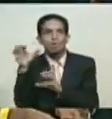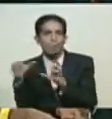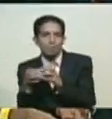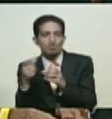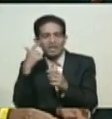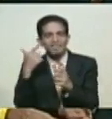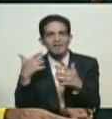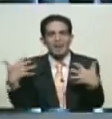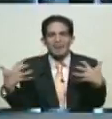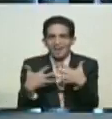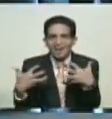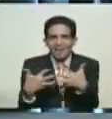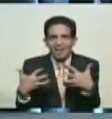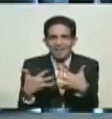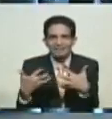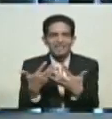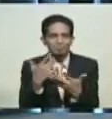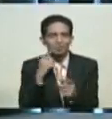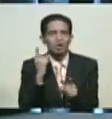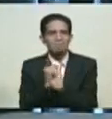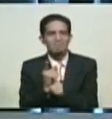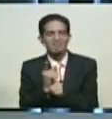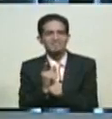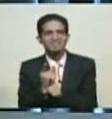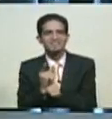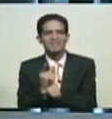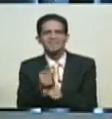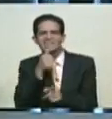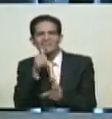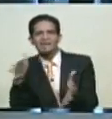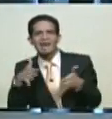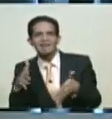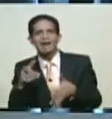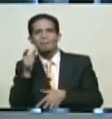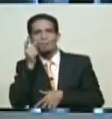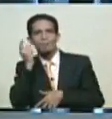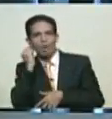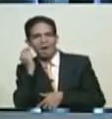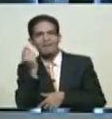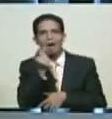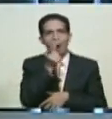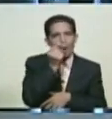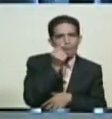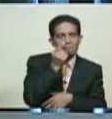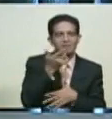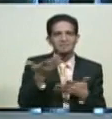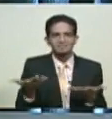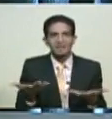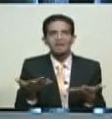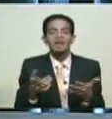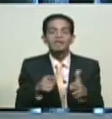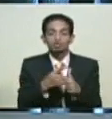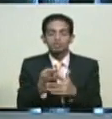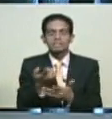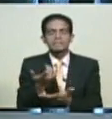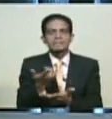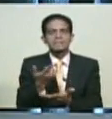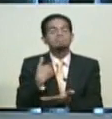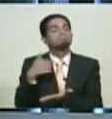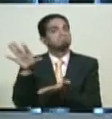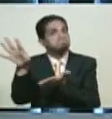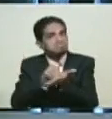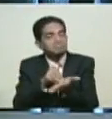hacía referencia era a los juegos de la guerra de los sexos y todas esas cosas la producción televisiva que retomemos con fuerza cuenten con